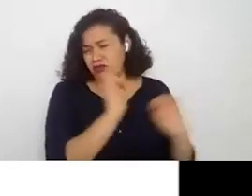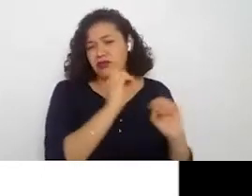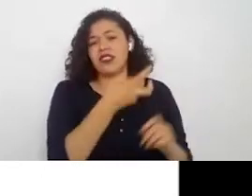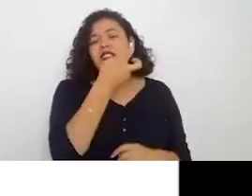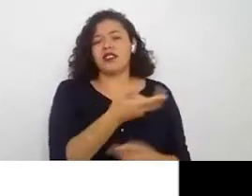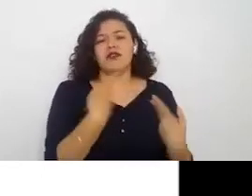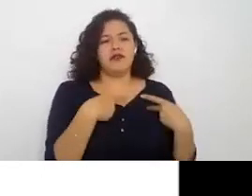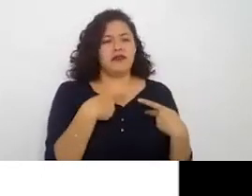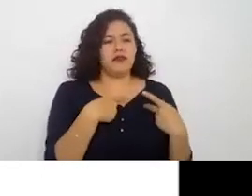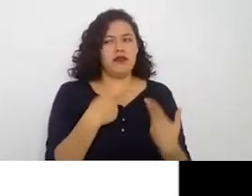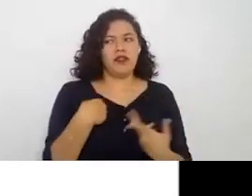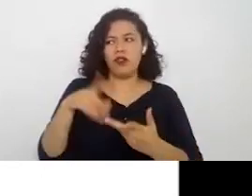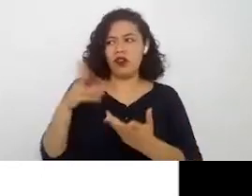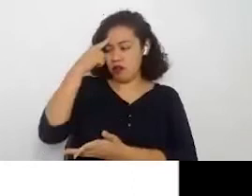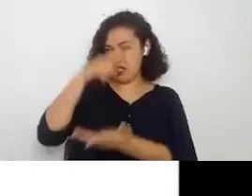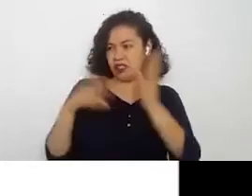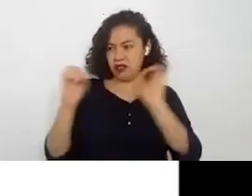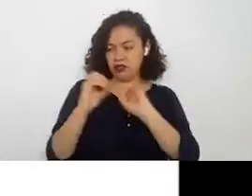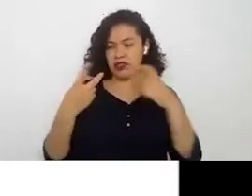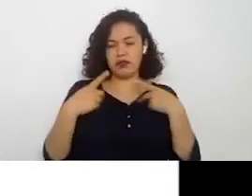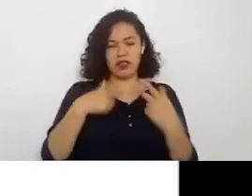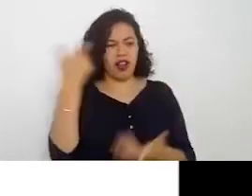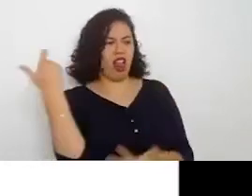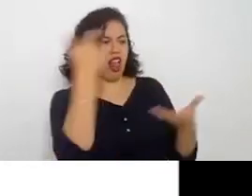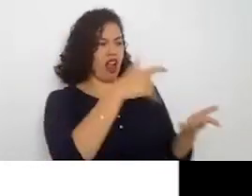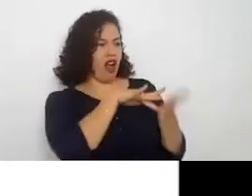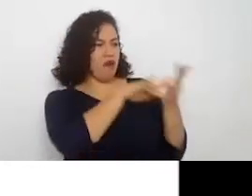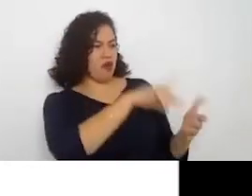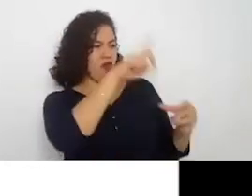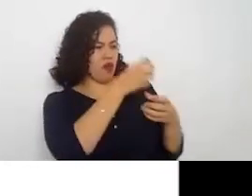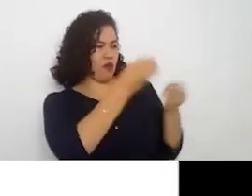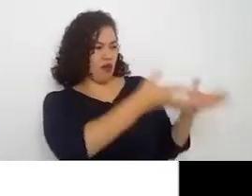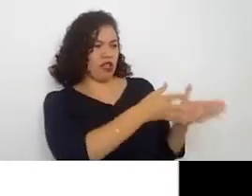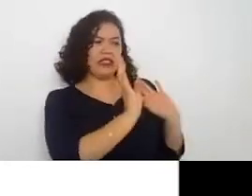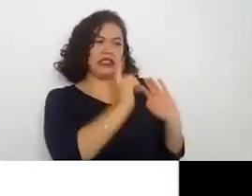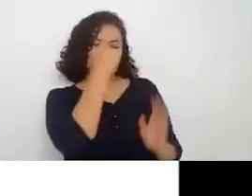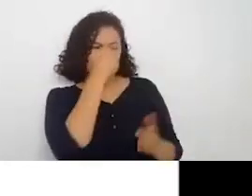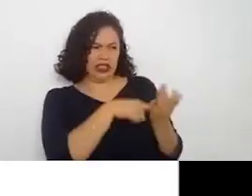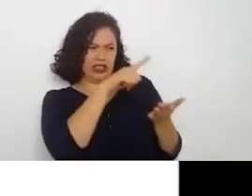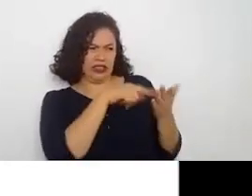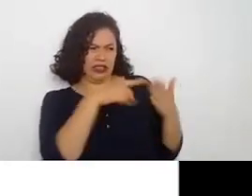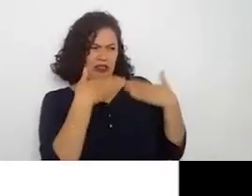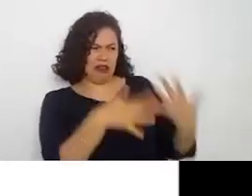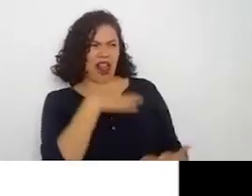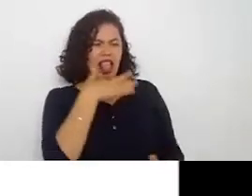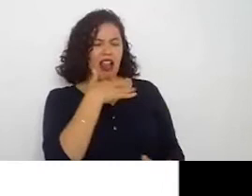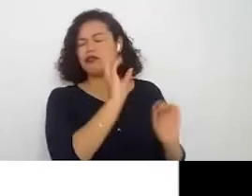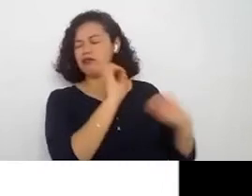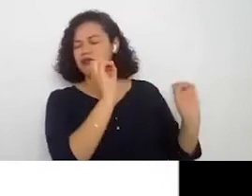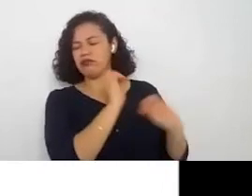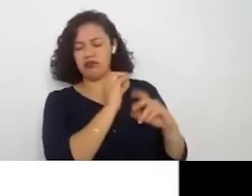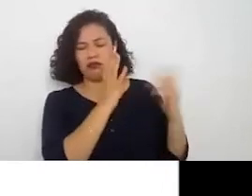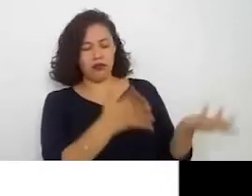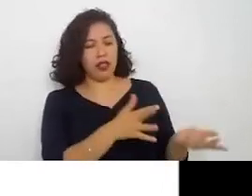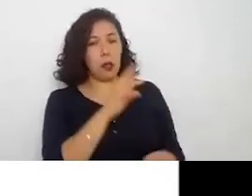las personas aporten a las diferentes causas, ¿sí? Una persona prefiere dar